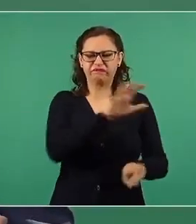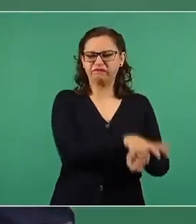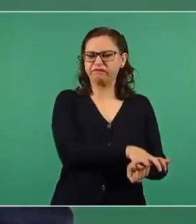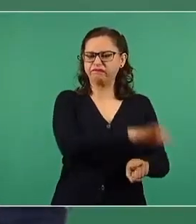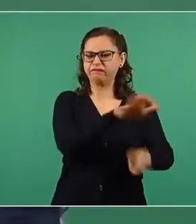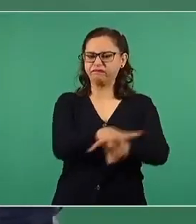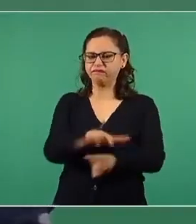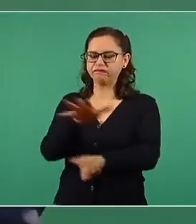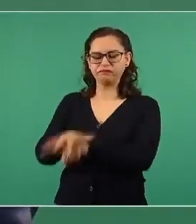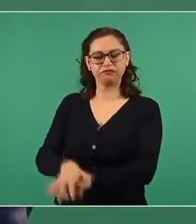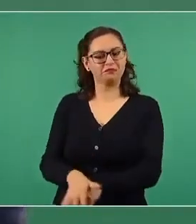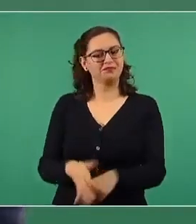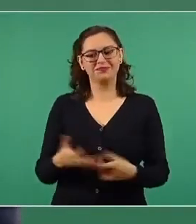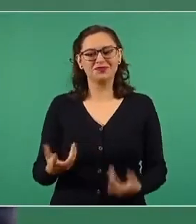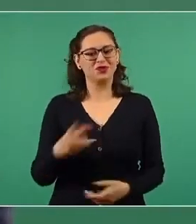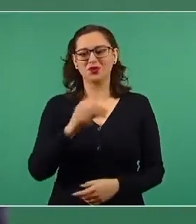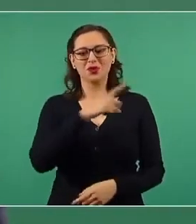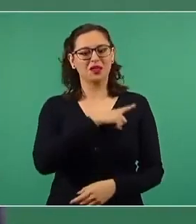¿Cuánto tiempo